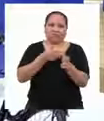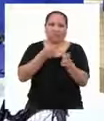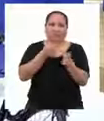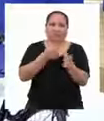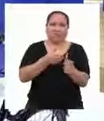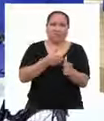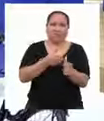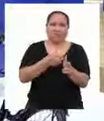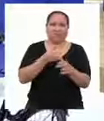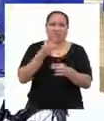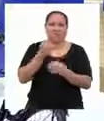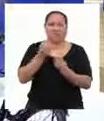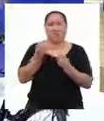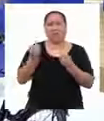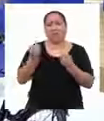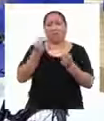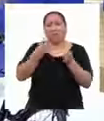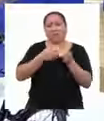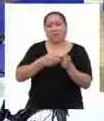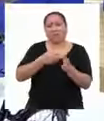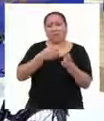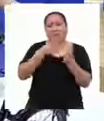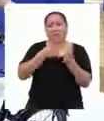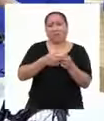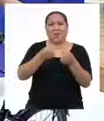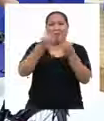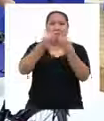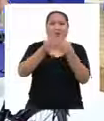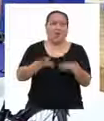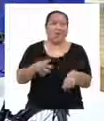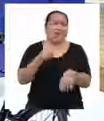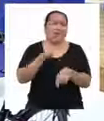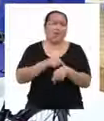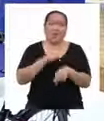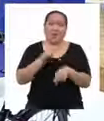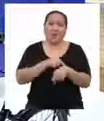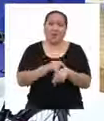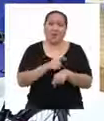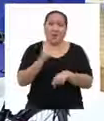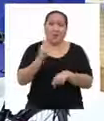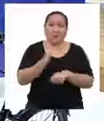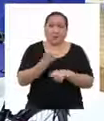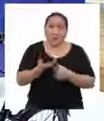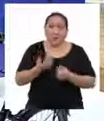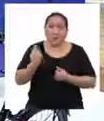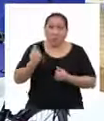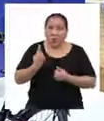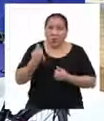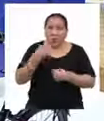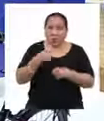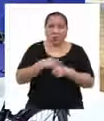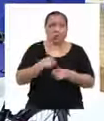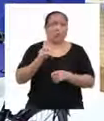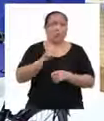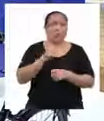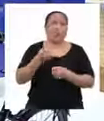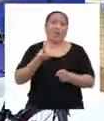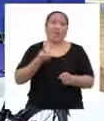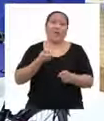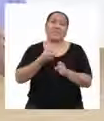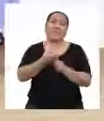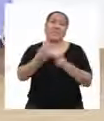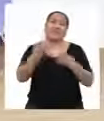es que la congestión no solo nos hace perder tiempo, sino que también daña nuestra salud.